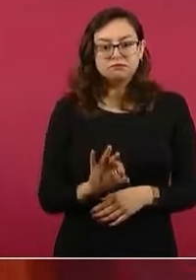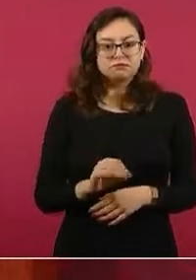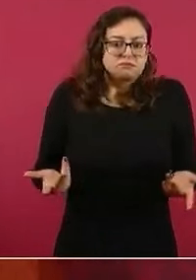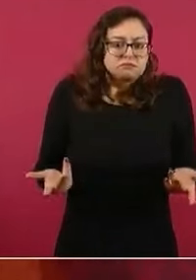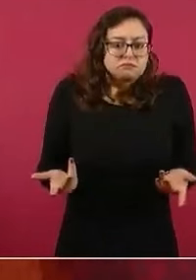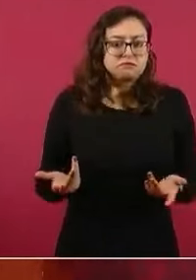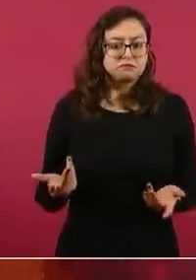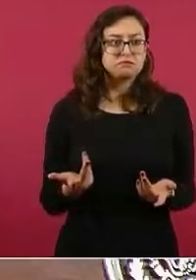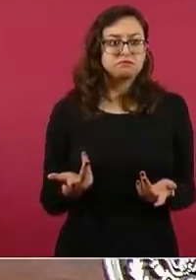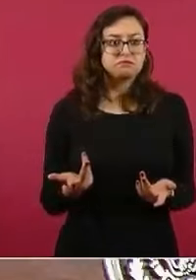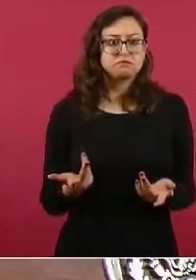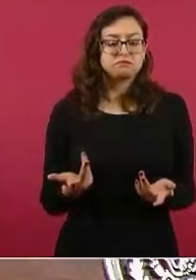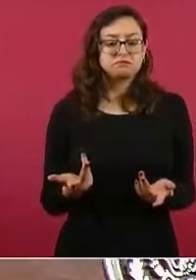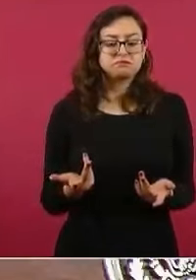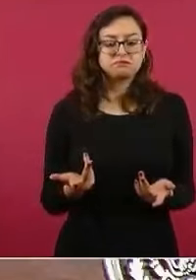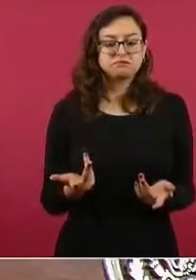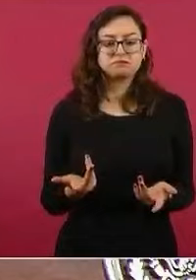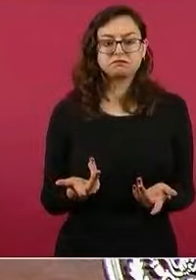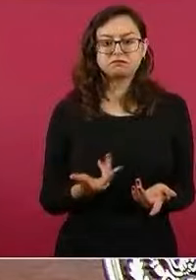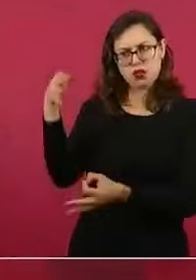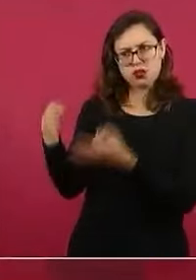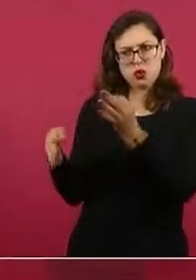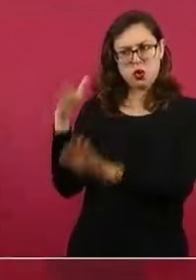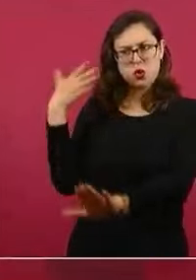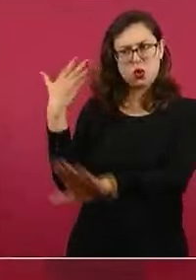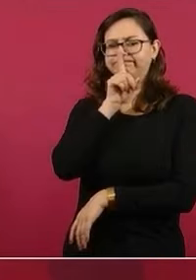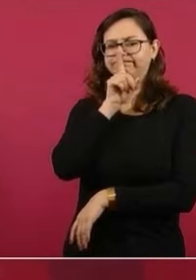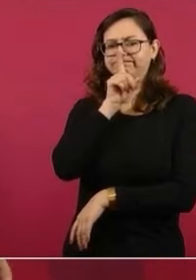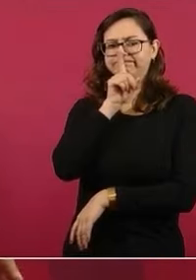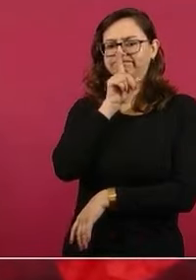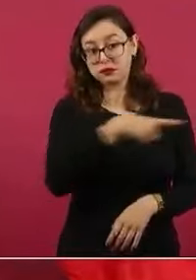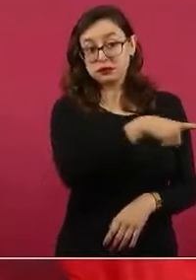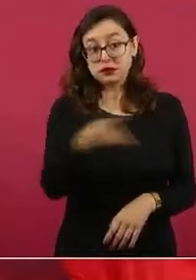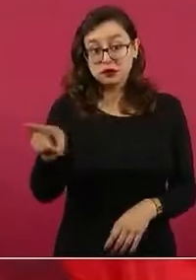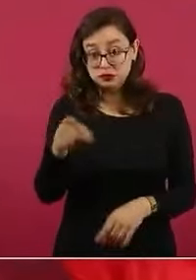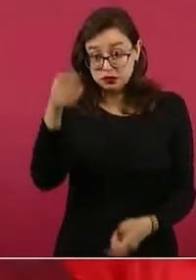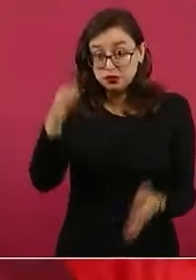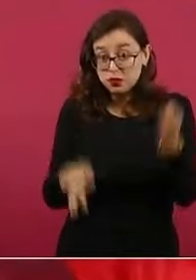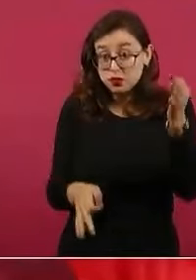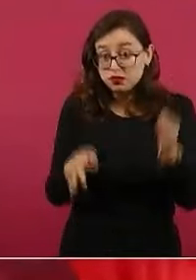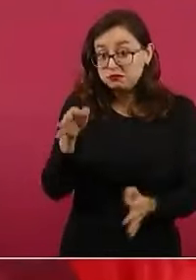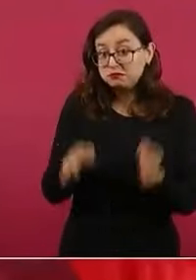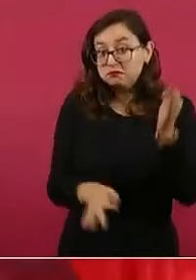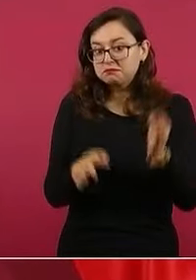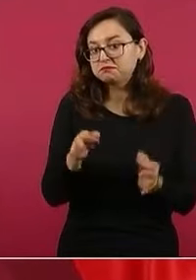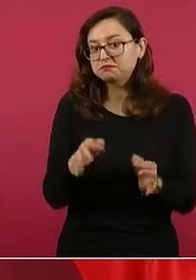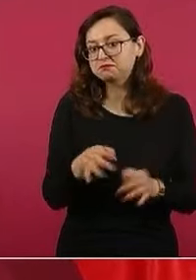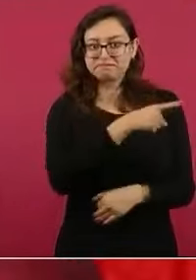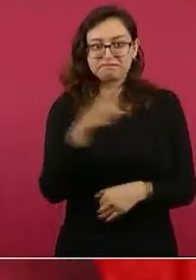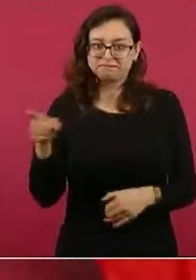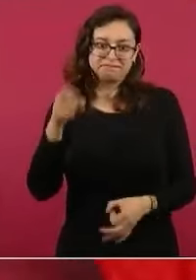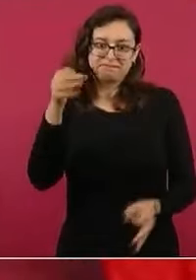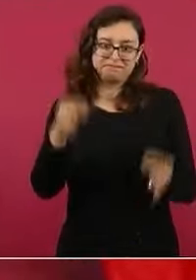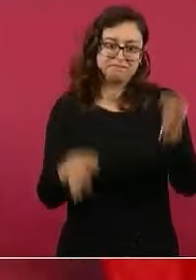que hacer juicios a priori, no hacer juicios sumarios. Y siempre van